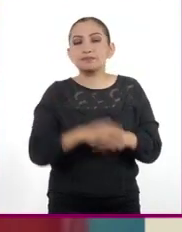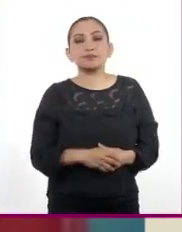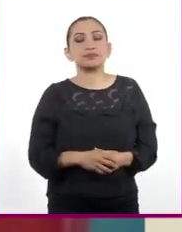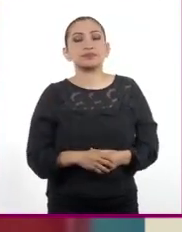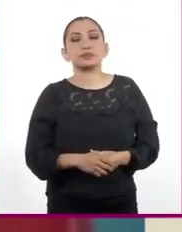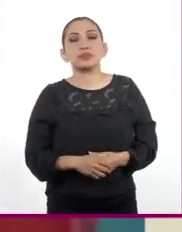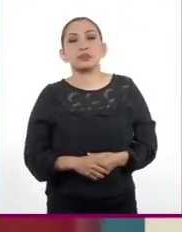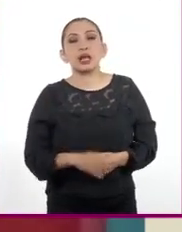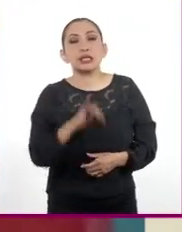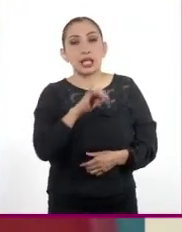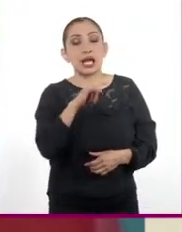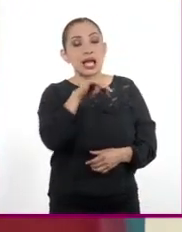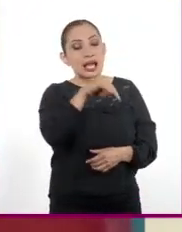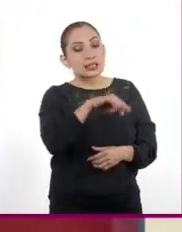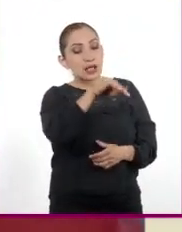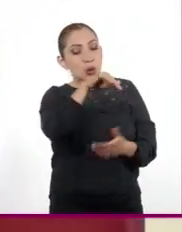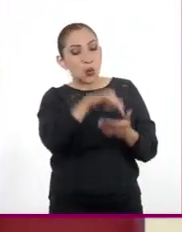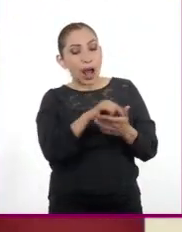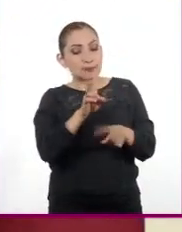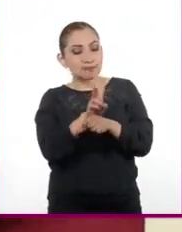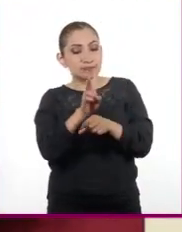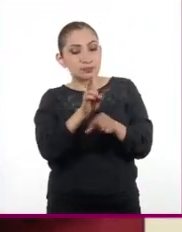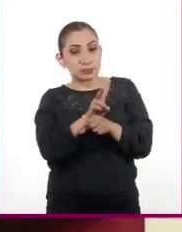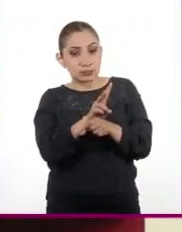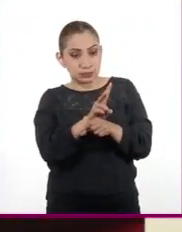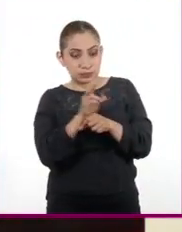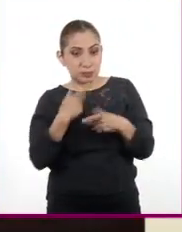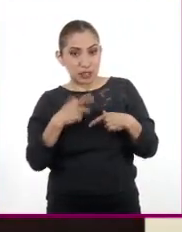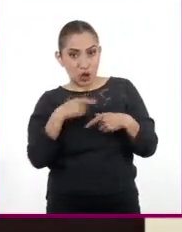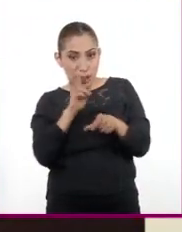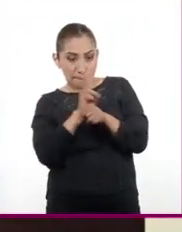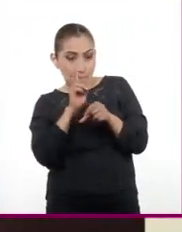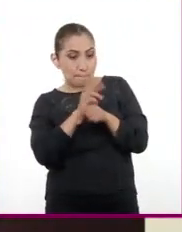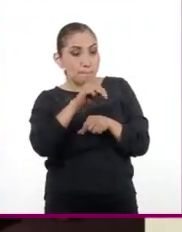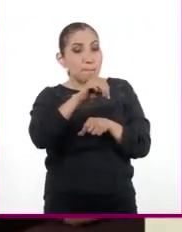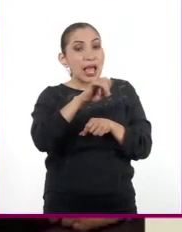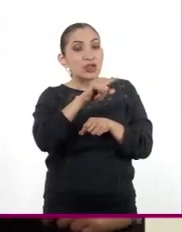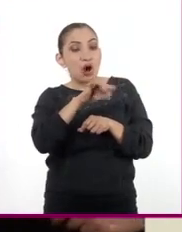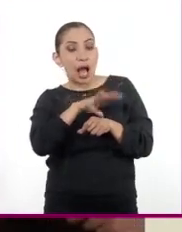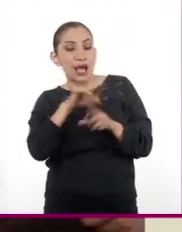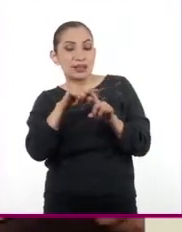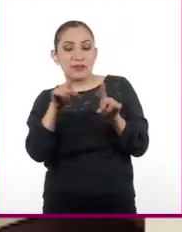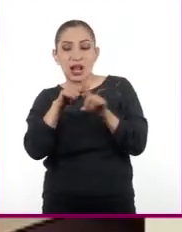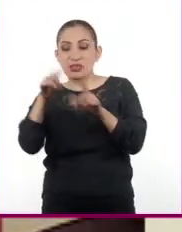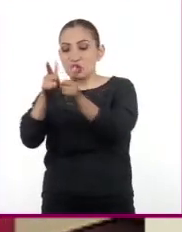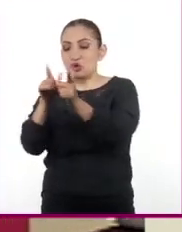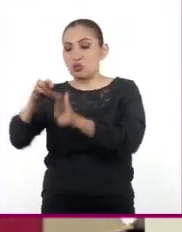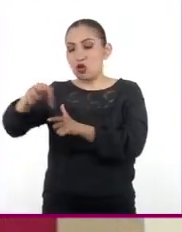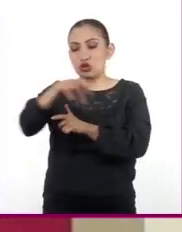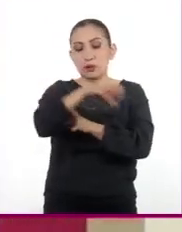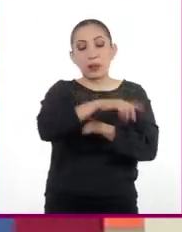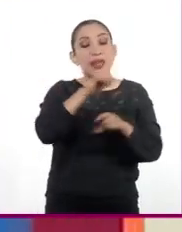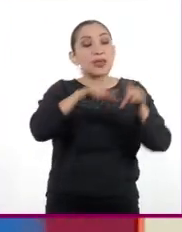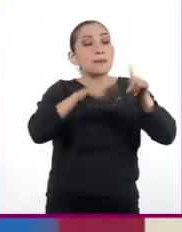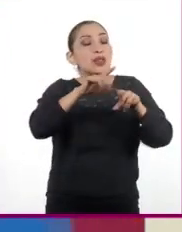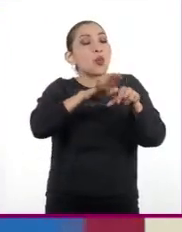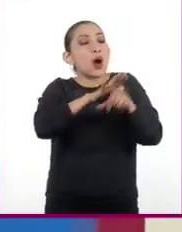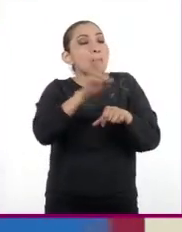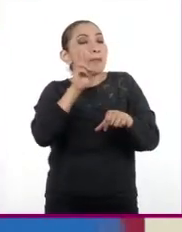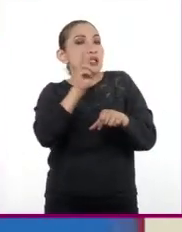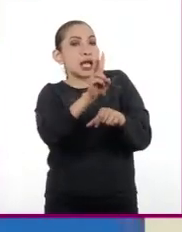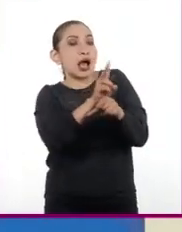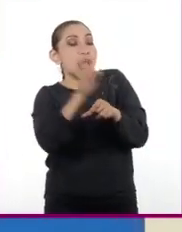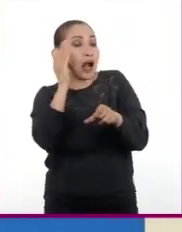es un espacio, un observatorio, en este caso de medios. Hay diferentes observatorios para diferentes objetos